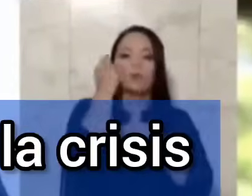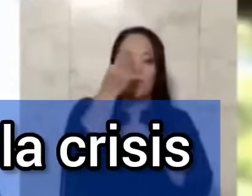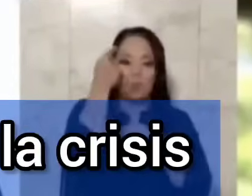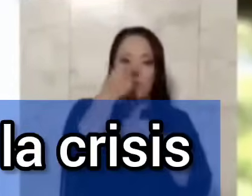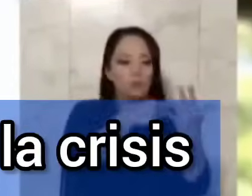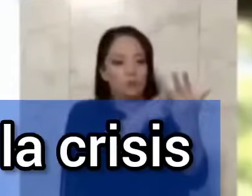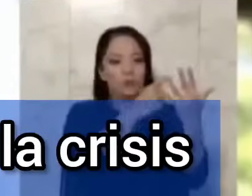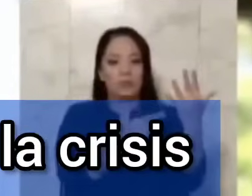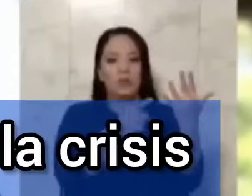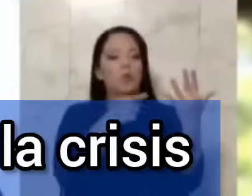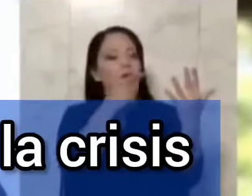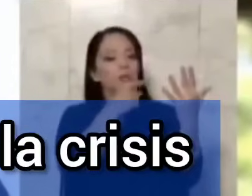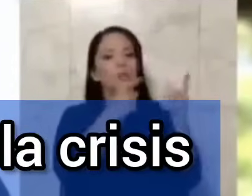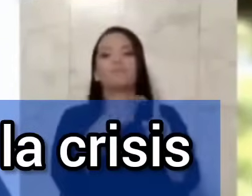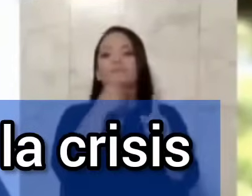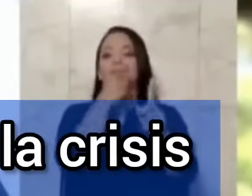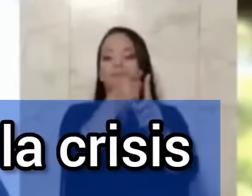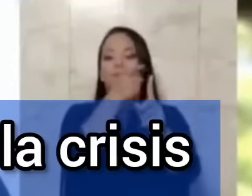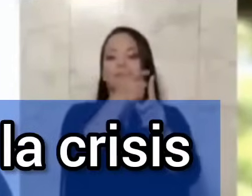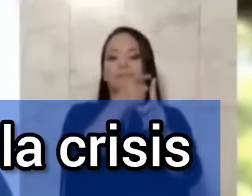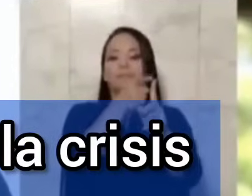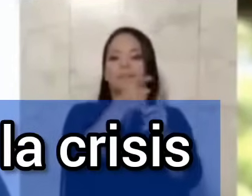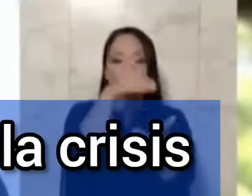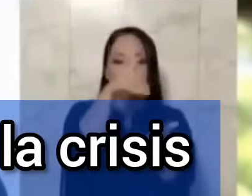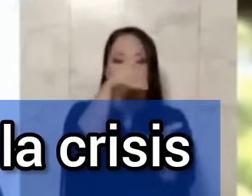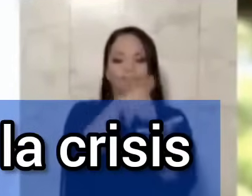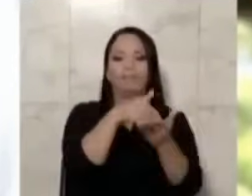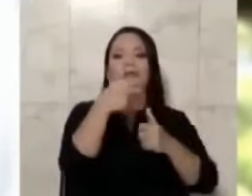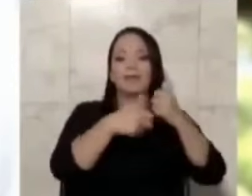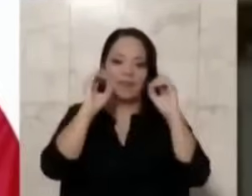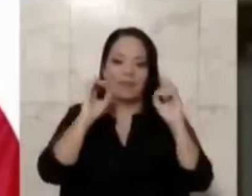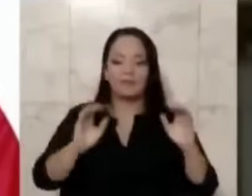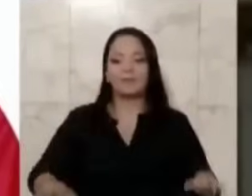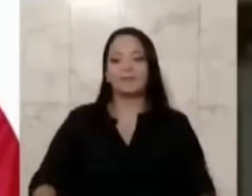van dirigidos al núcleo central de la crisis de seguridad. Muchas gracias.